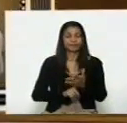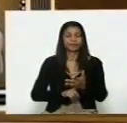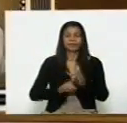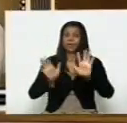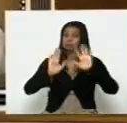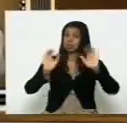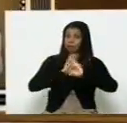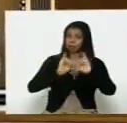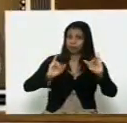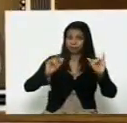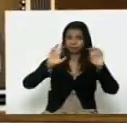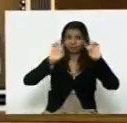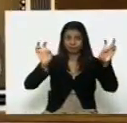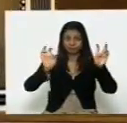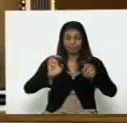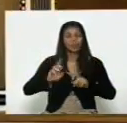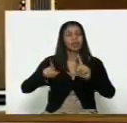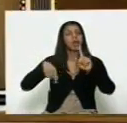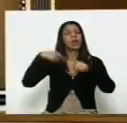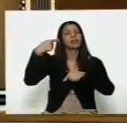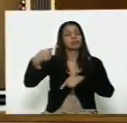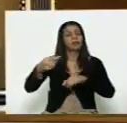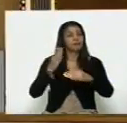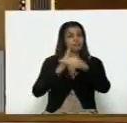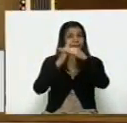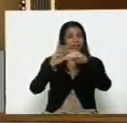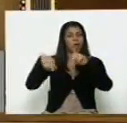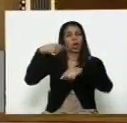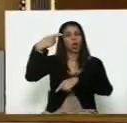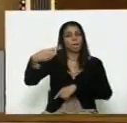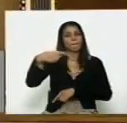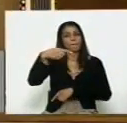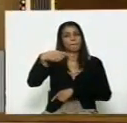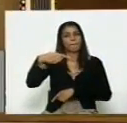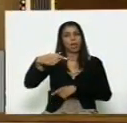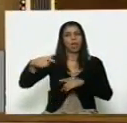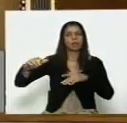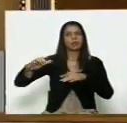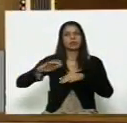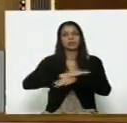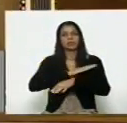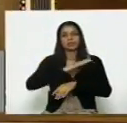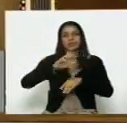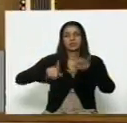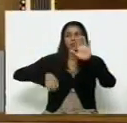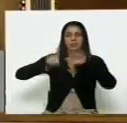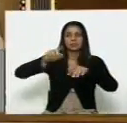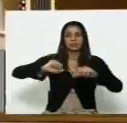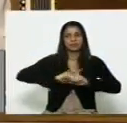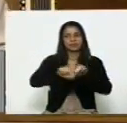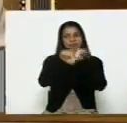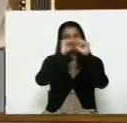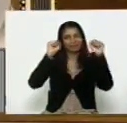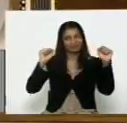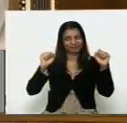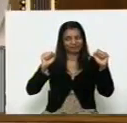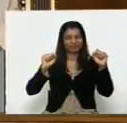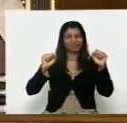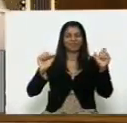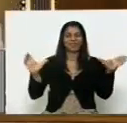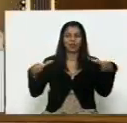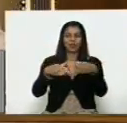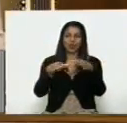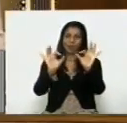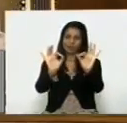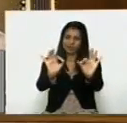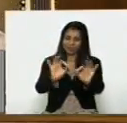levanta la sesión y se convoca sesión para este próximo jueves a las 11 de la mañana, donde tendremos una sesión